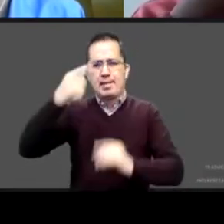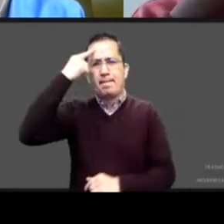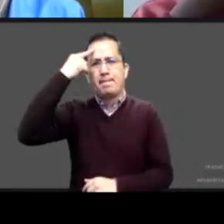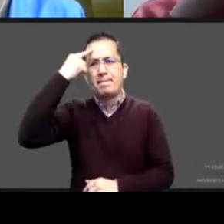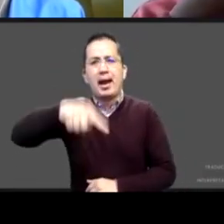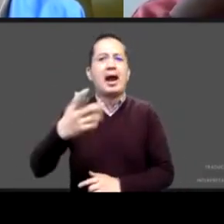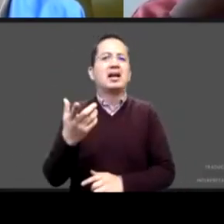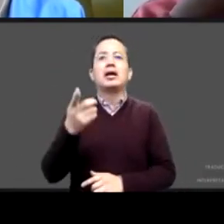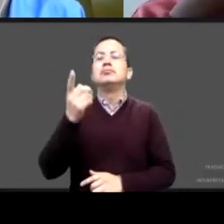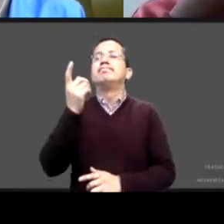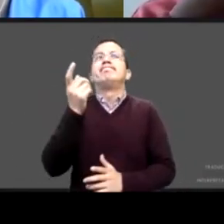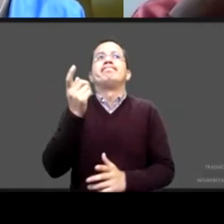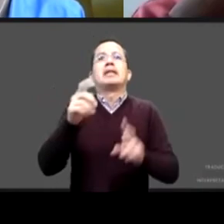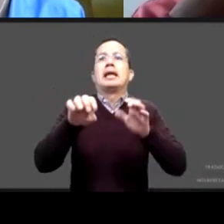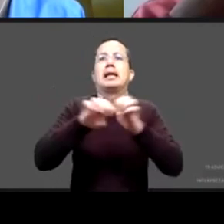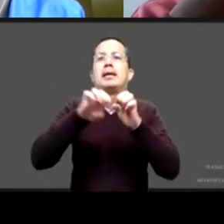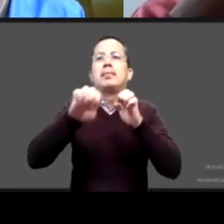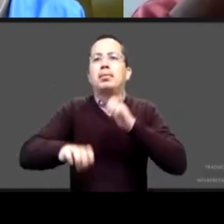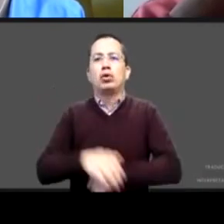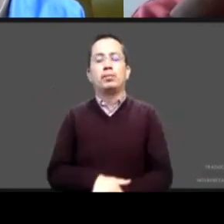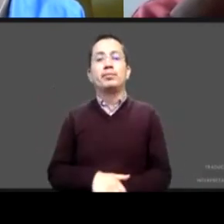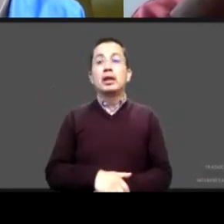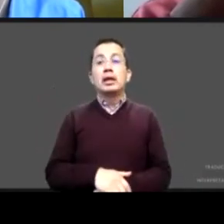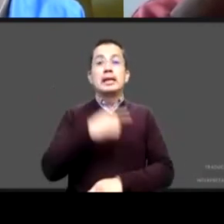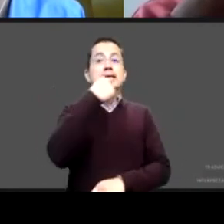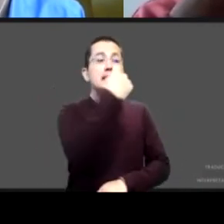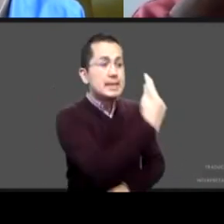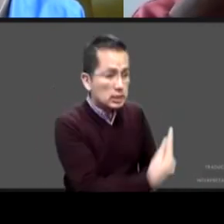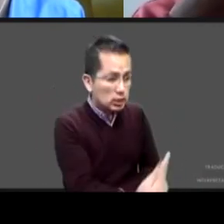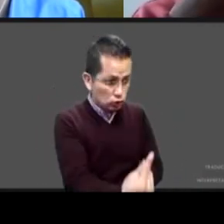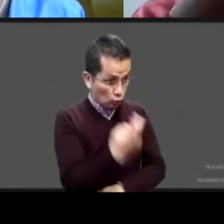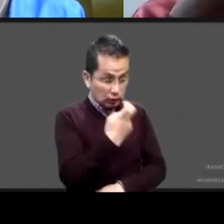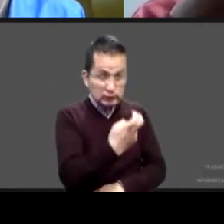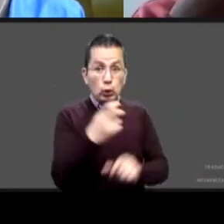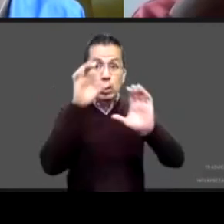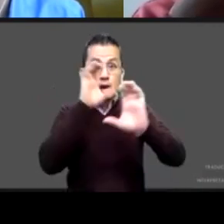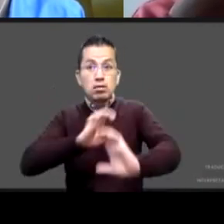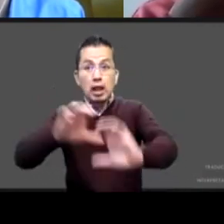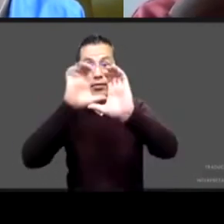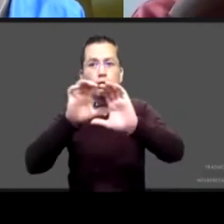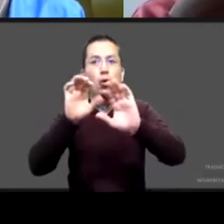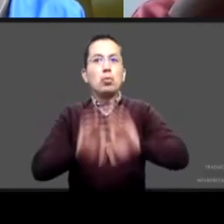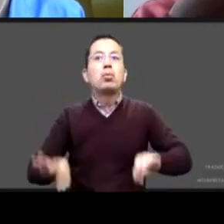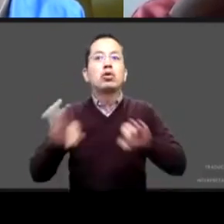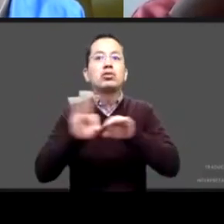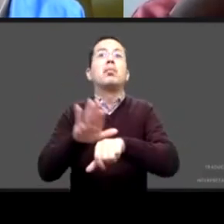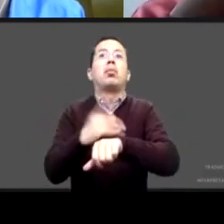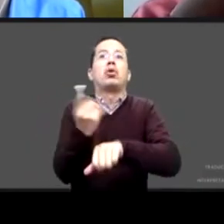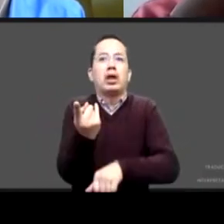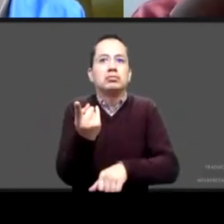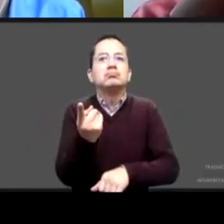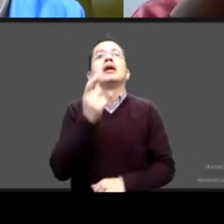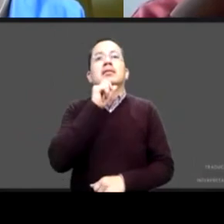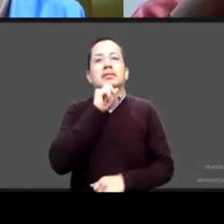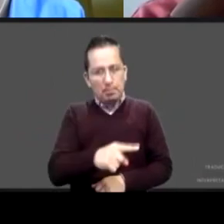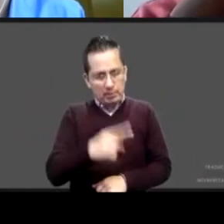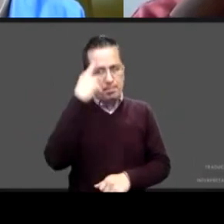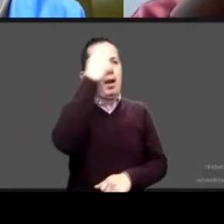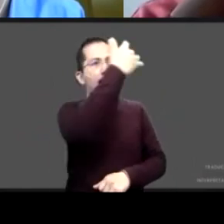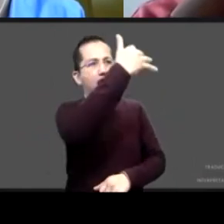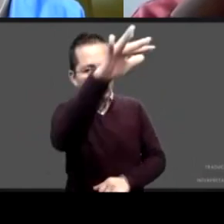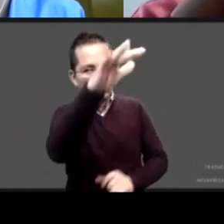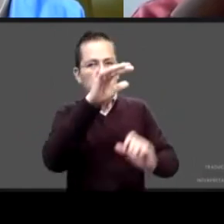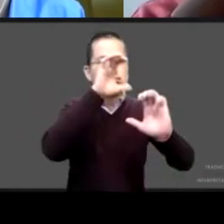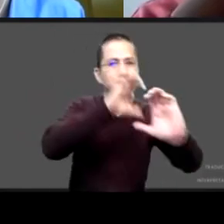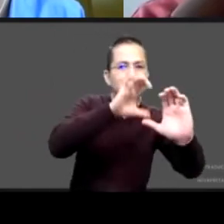del canto en la primera infancia, ¿no? De los arrullos, que es uno de los proyectos regionales, además, en Alas y Raíces, la